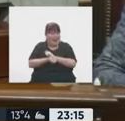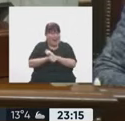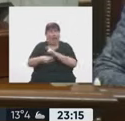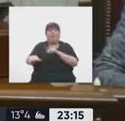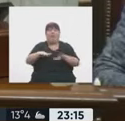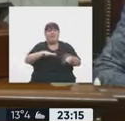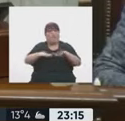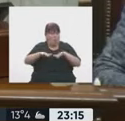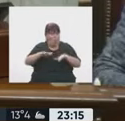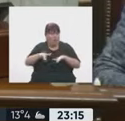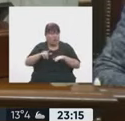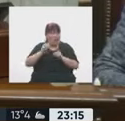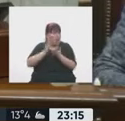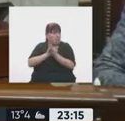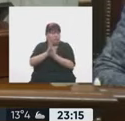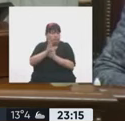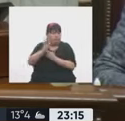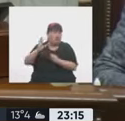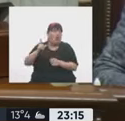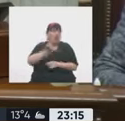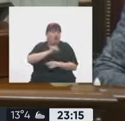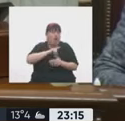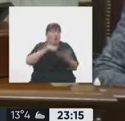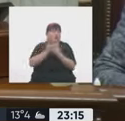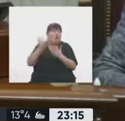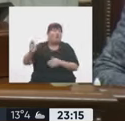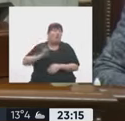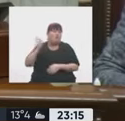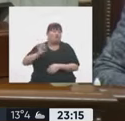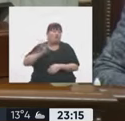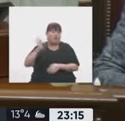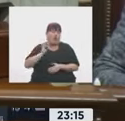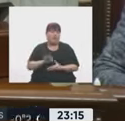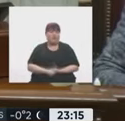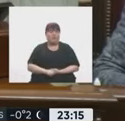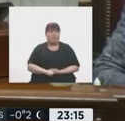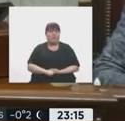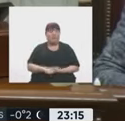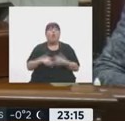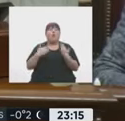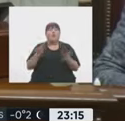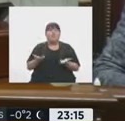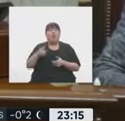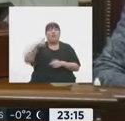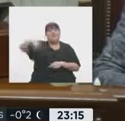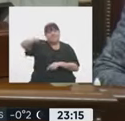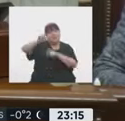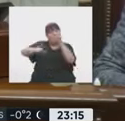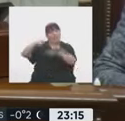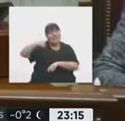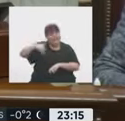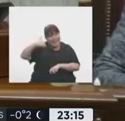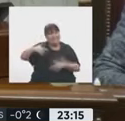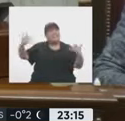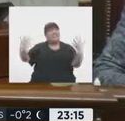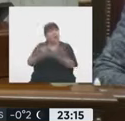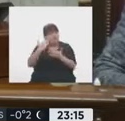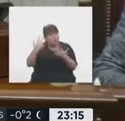situación que se perpetu en el dolor por muchos años por esos argentinos